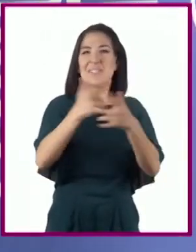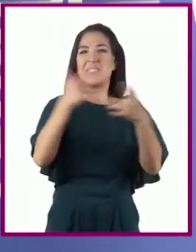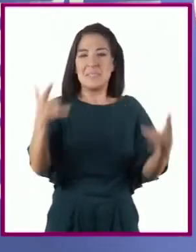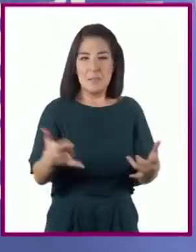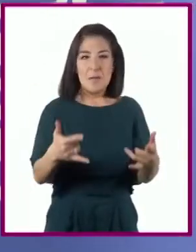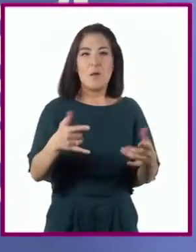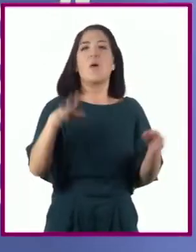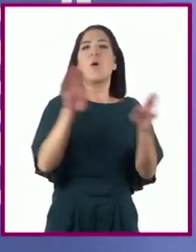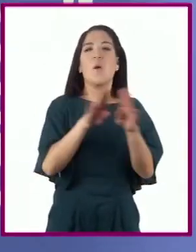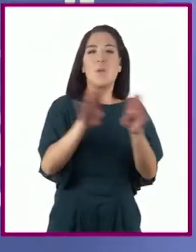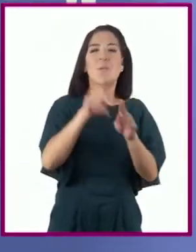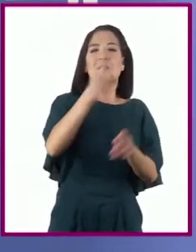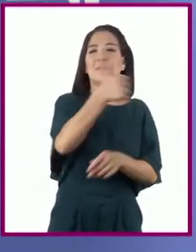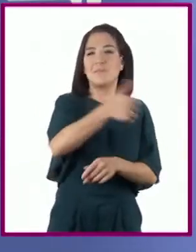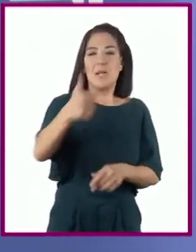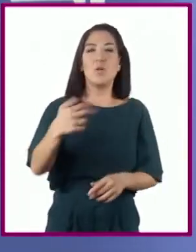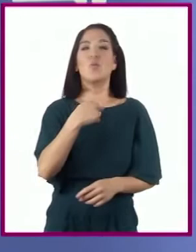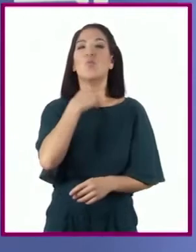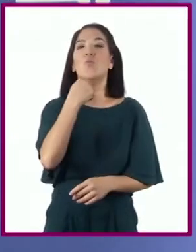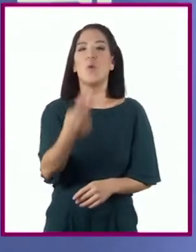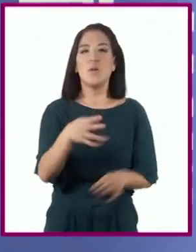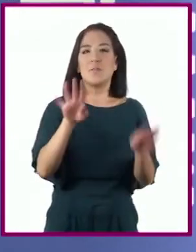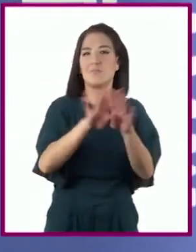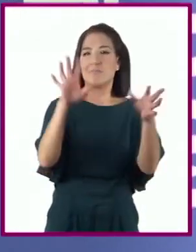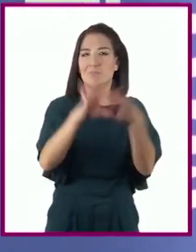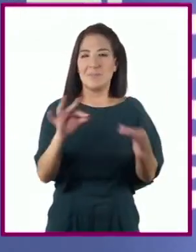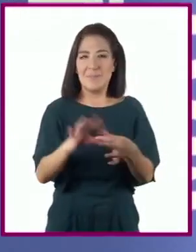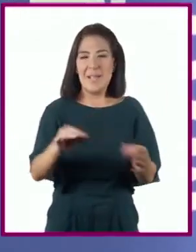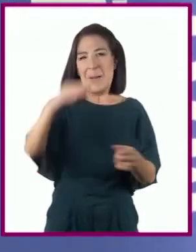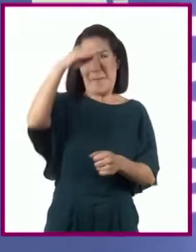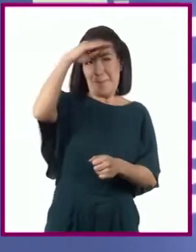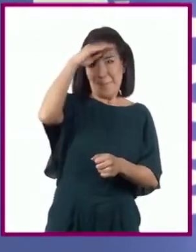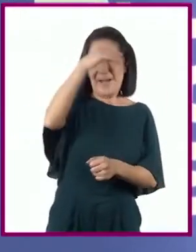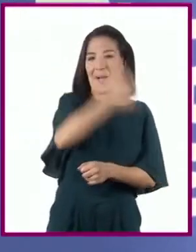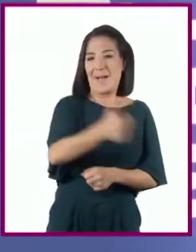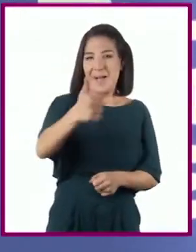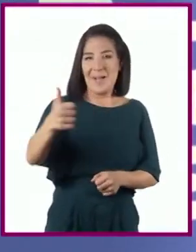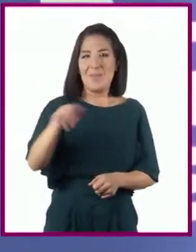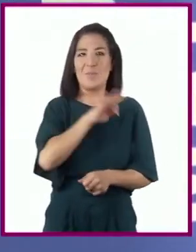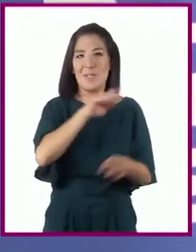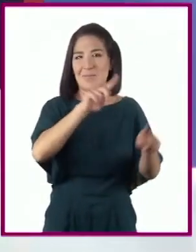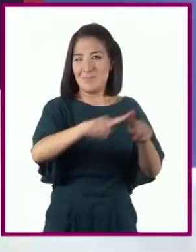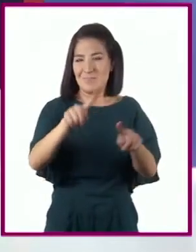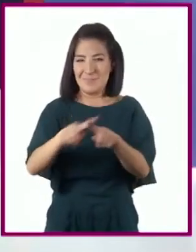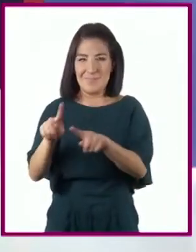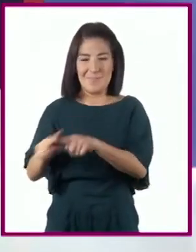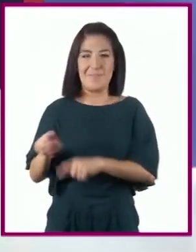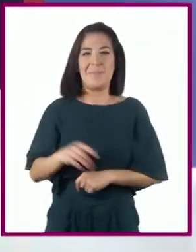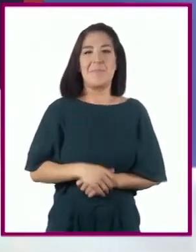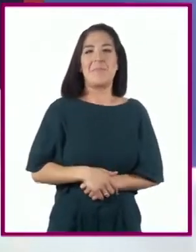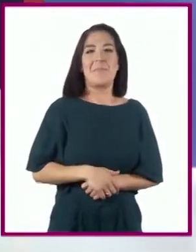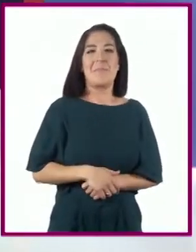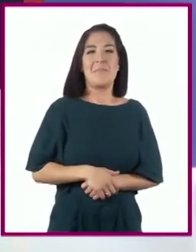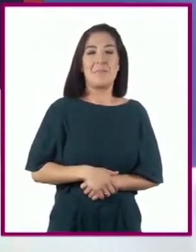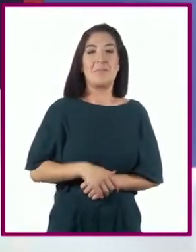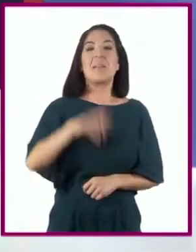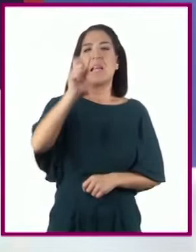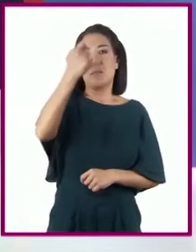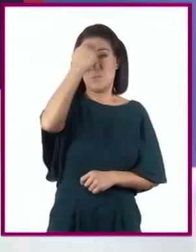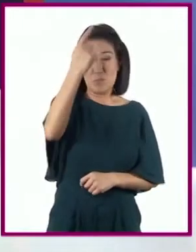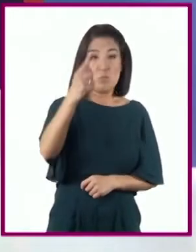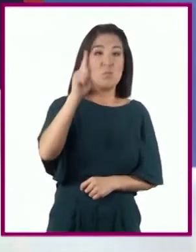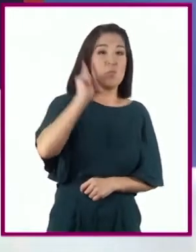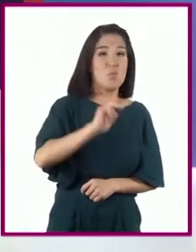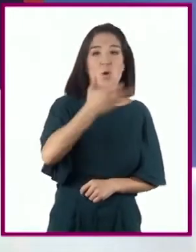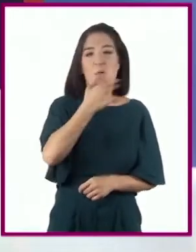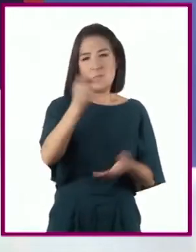por los distintos tipos de voces narrativas y perspectivas que lograrán diferenciarla. Las autoras y autores,